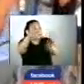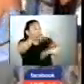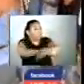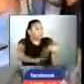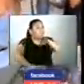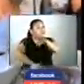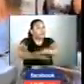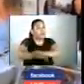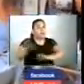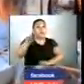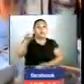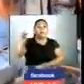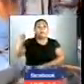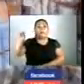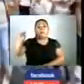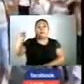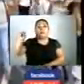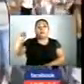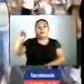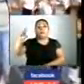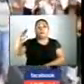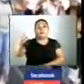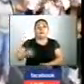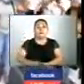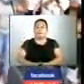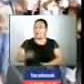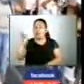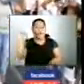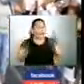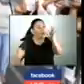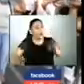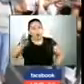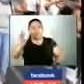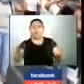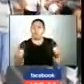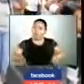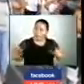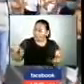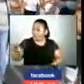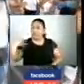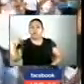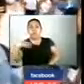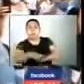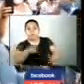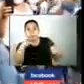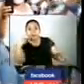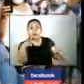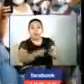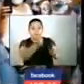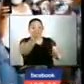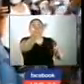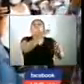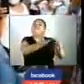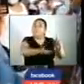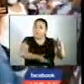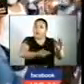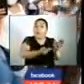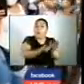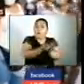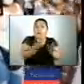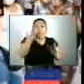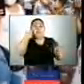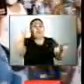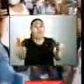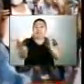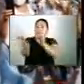operativo denominado Monarca. Porque es una injusticia como le ha pagado el pueblo. Es un hombre honrado, que nosotros lo